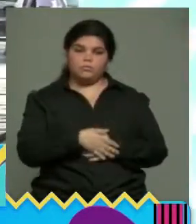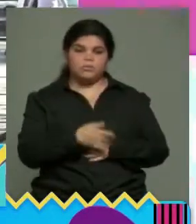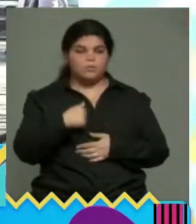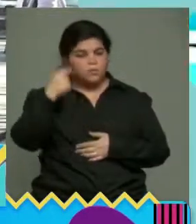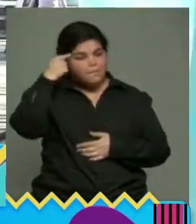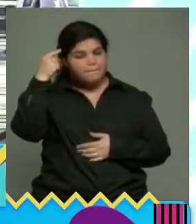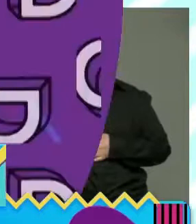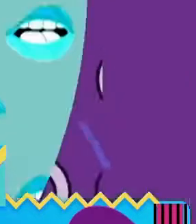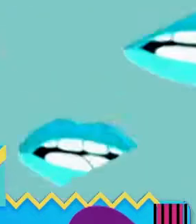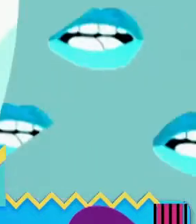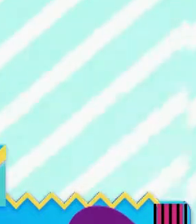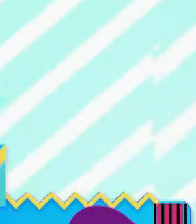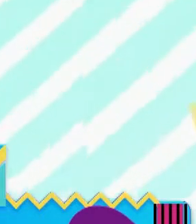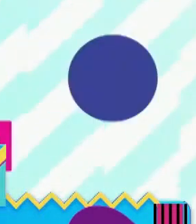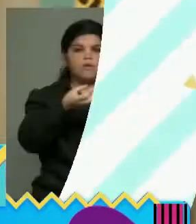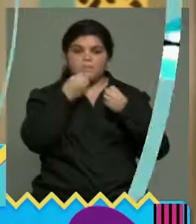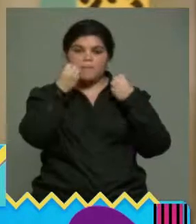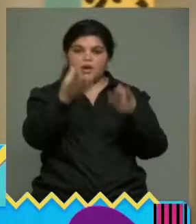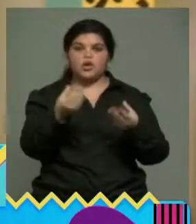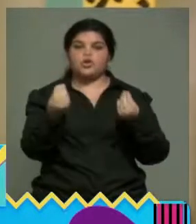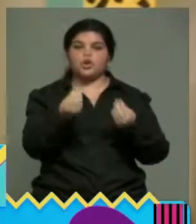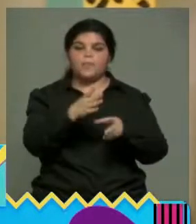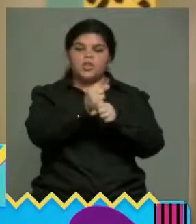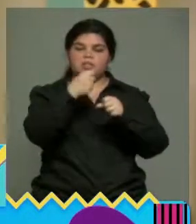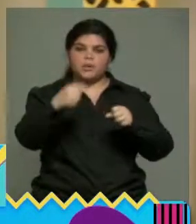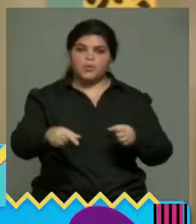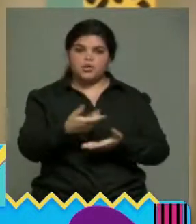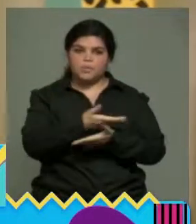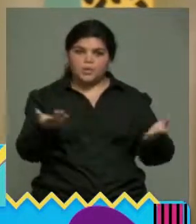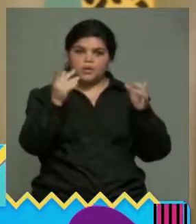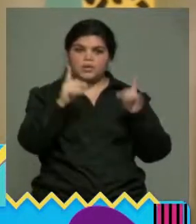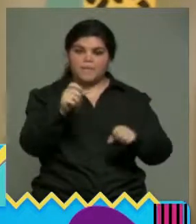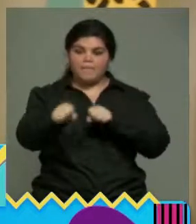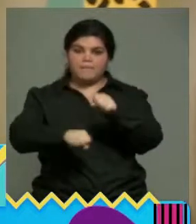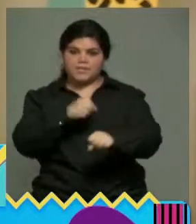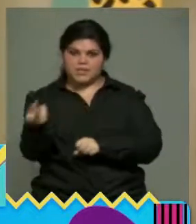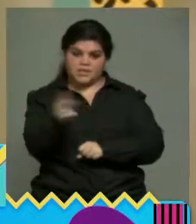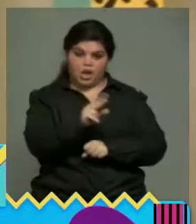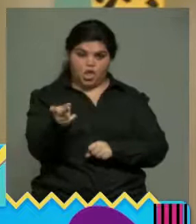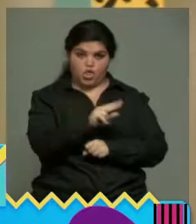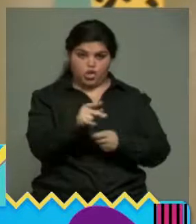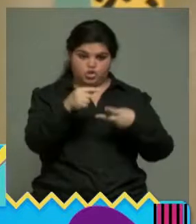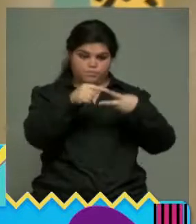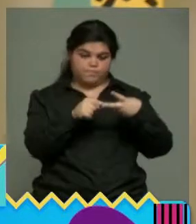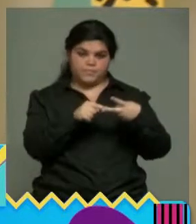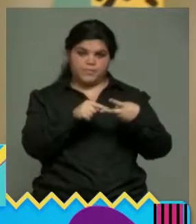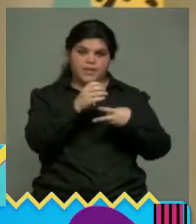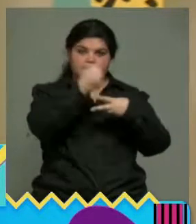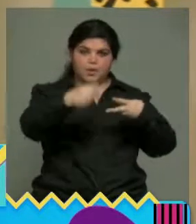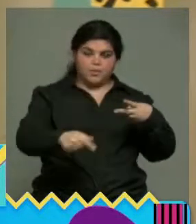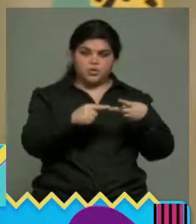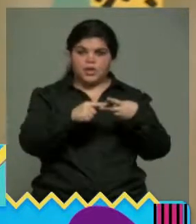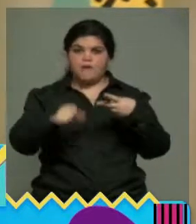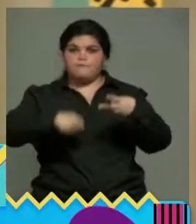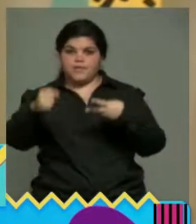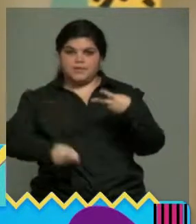poder lograr una mayor eficacia, y es el tema del transporte público y del uso de la bicicleta. Ahora, son dos temas que tienen grandes falencias. El transporte